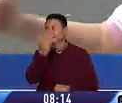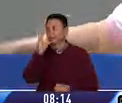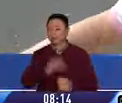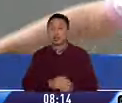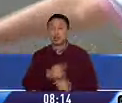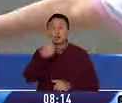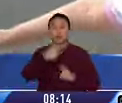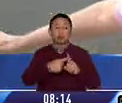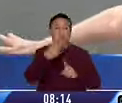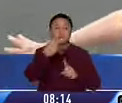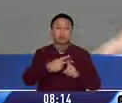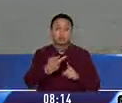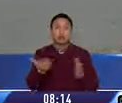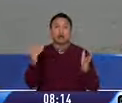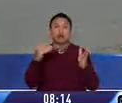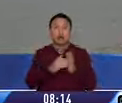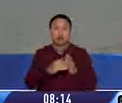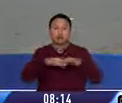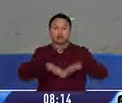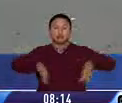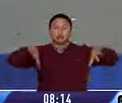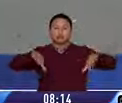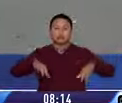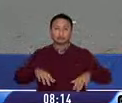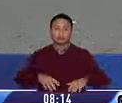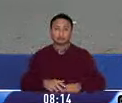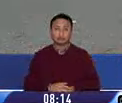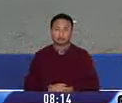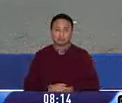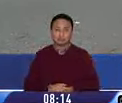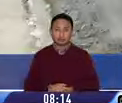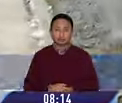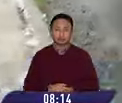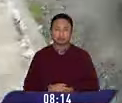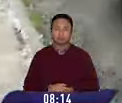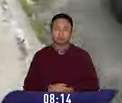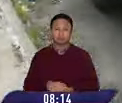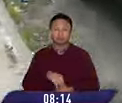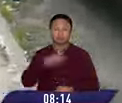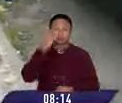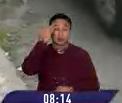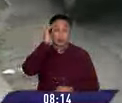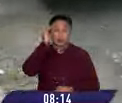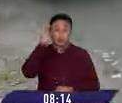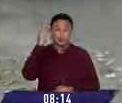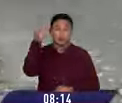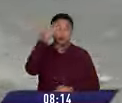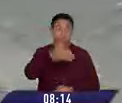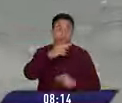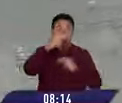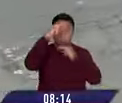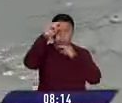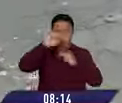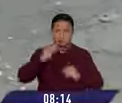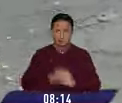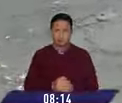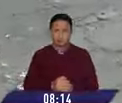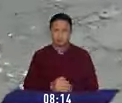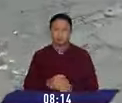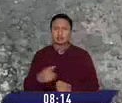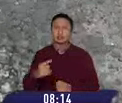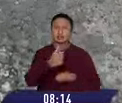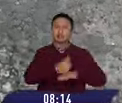mes y 2 meses y ya estamos en las mismas circunstancias. Preocupados acudieron a nuestro noticiero para llegar a